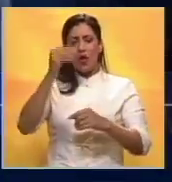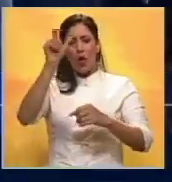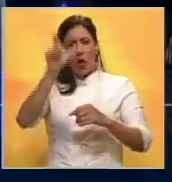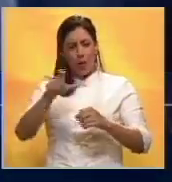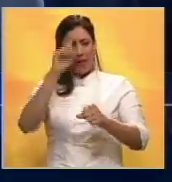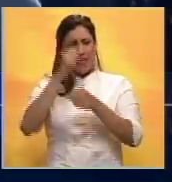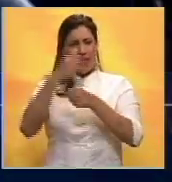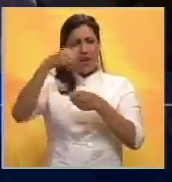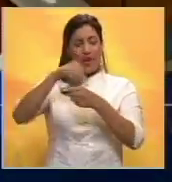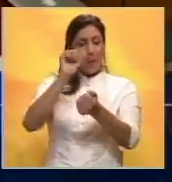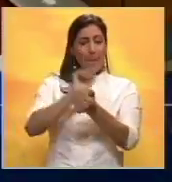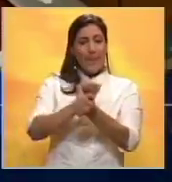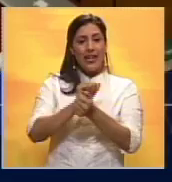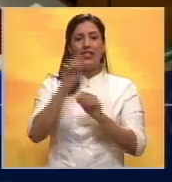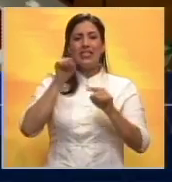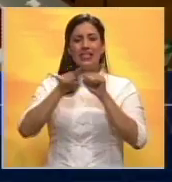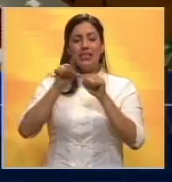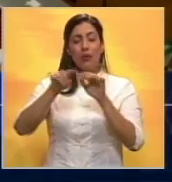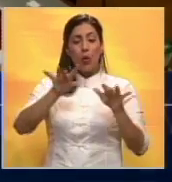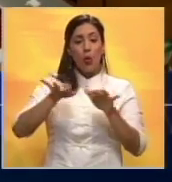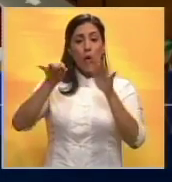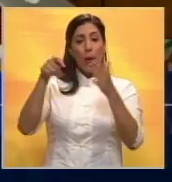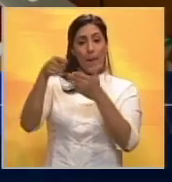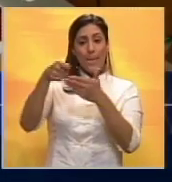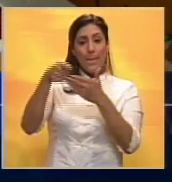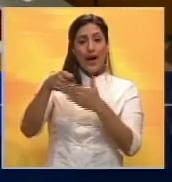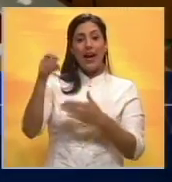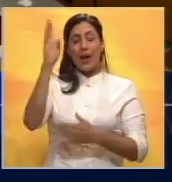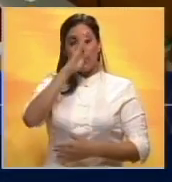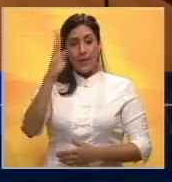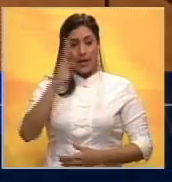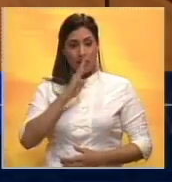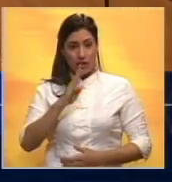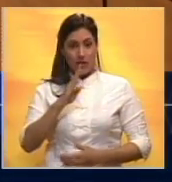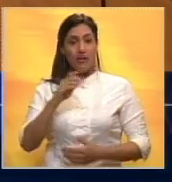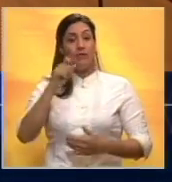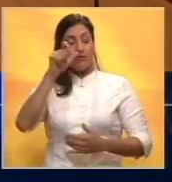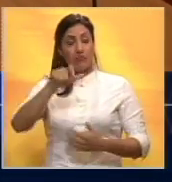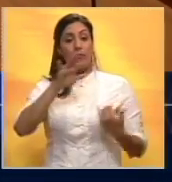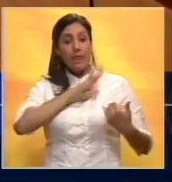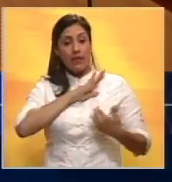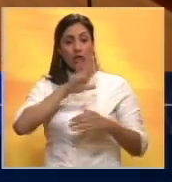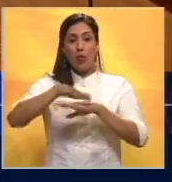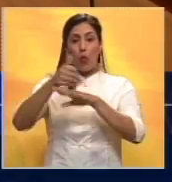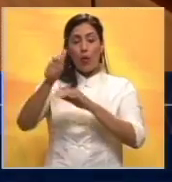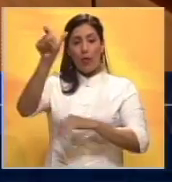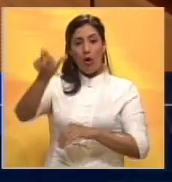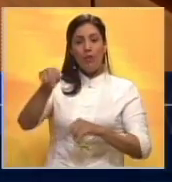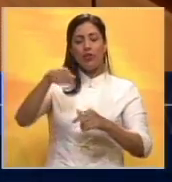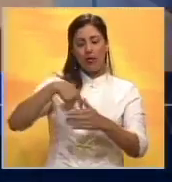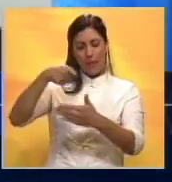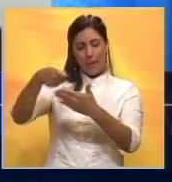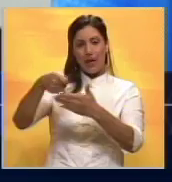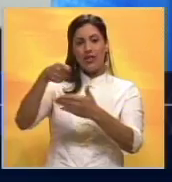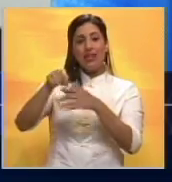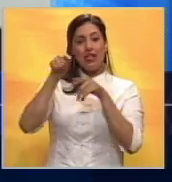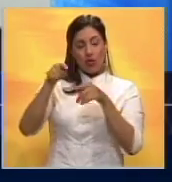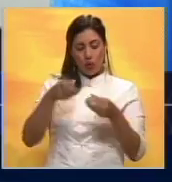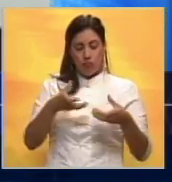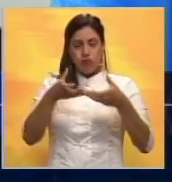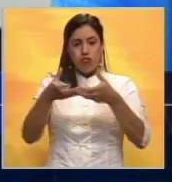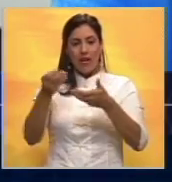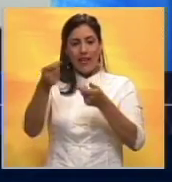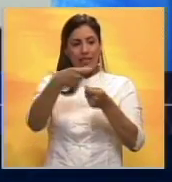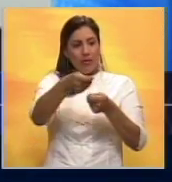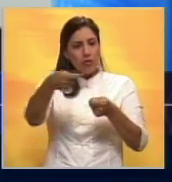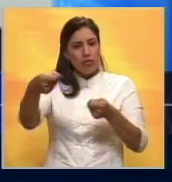bulla detenido por el escándalo de sobornos en la empresa brasileña quien había señalado a giraldo como la persona que entregó